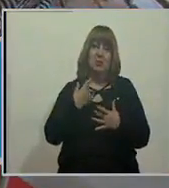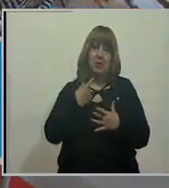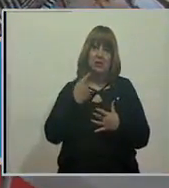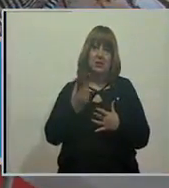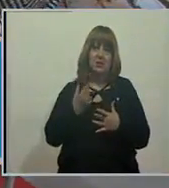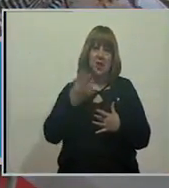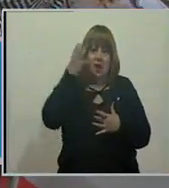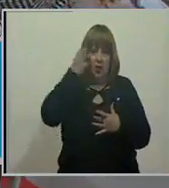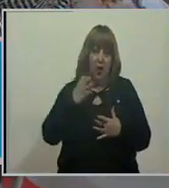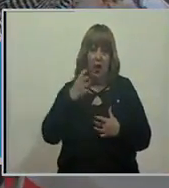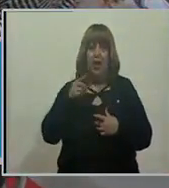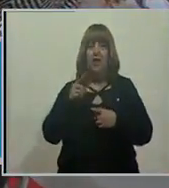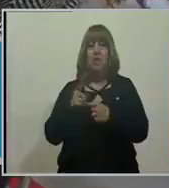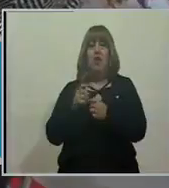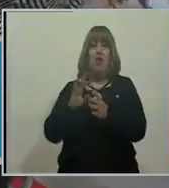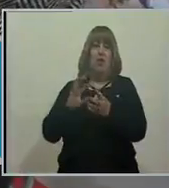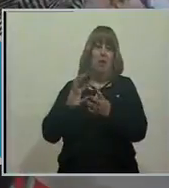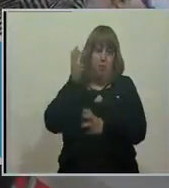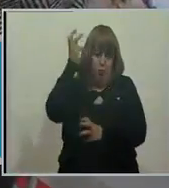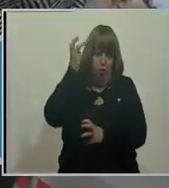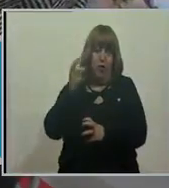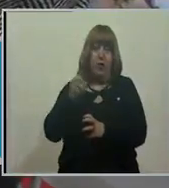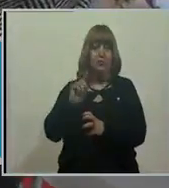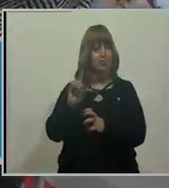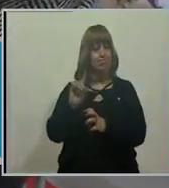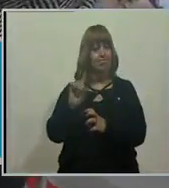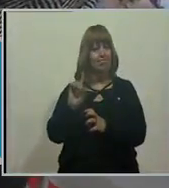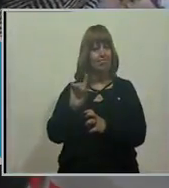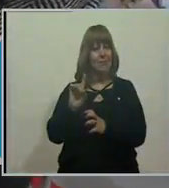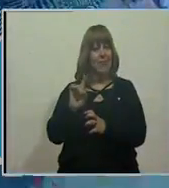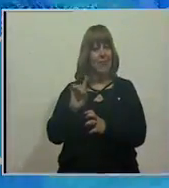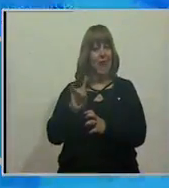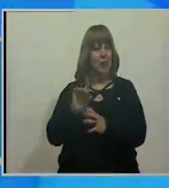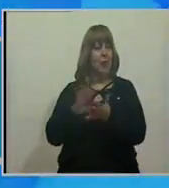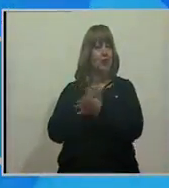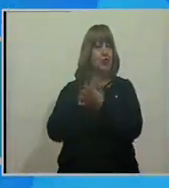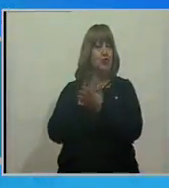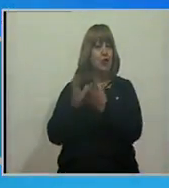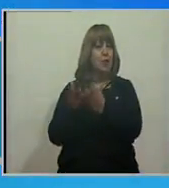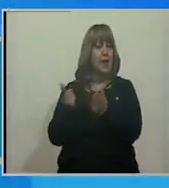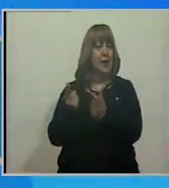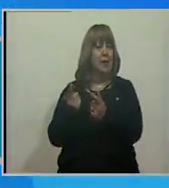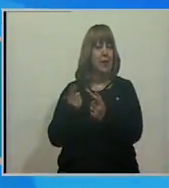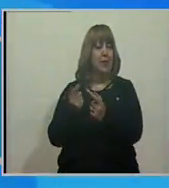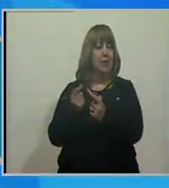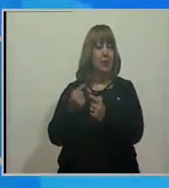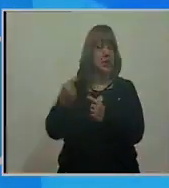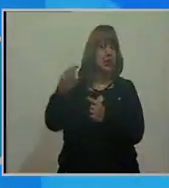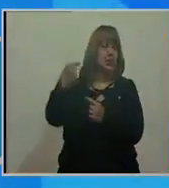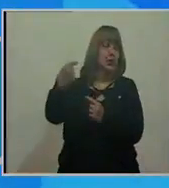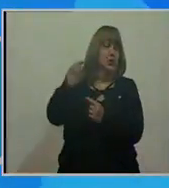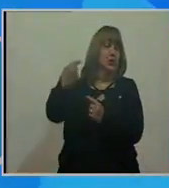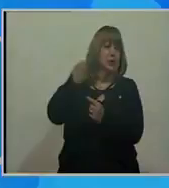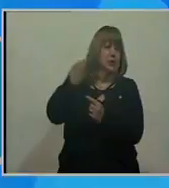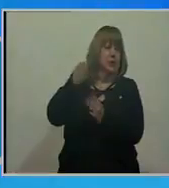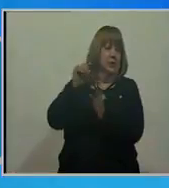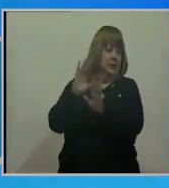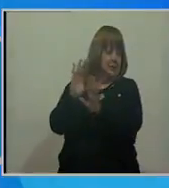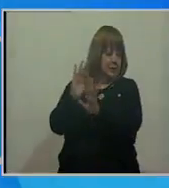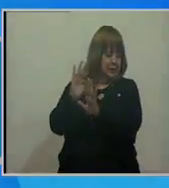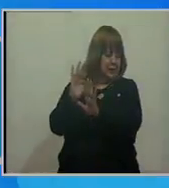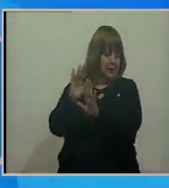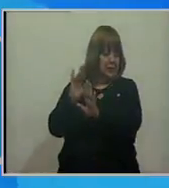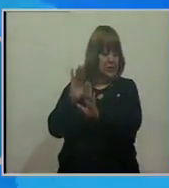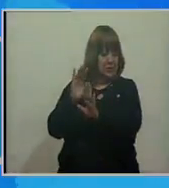desde el enojo, desde la bronca. Sí, exactamente. Porque era lo que me estaban haciendo también. Claro. Entonces no